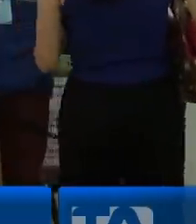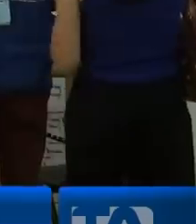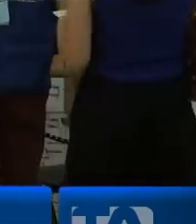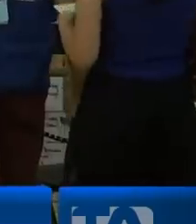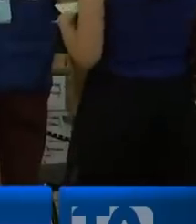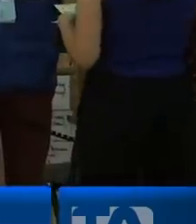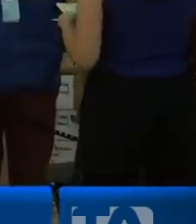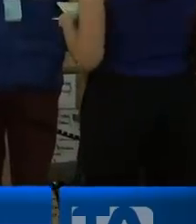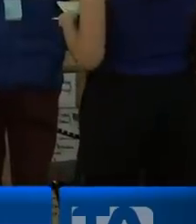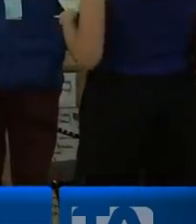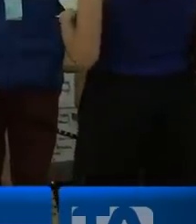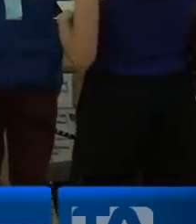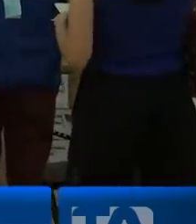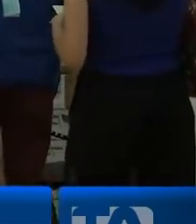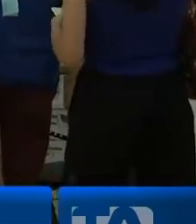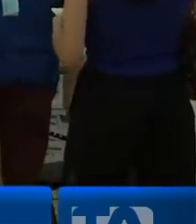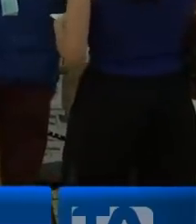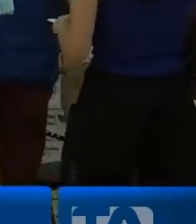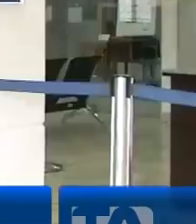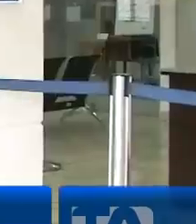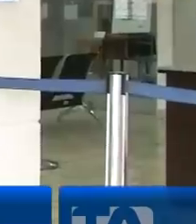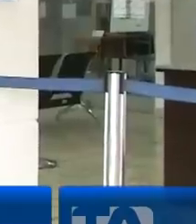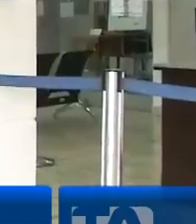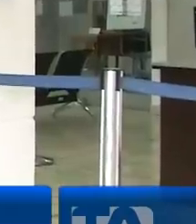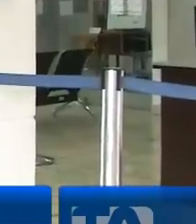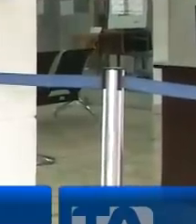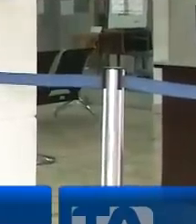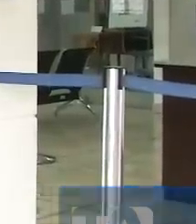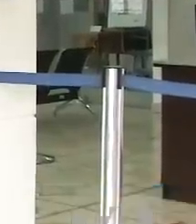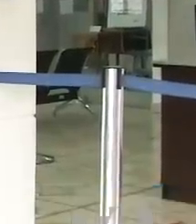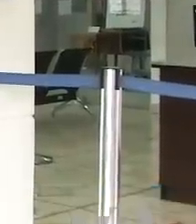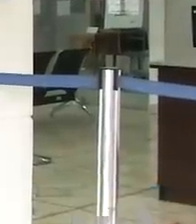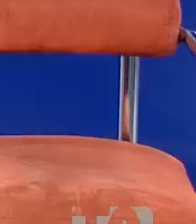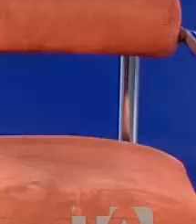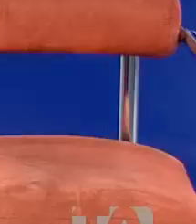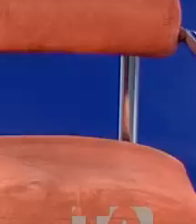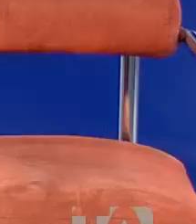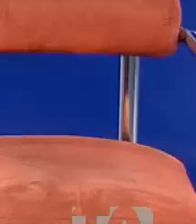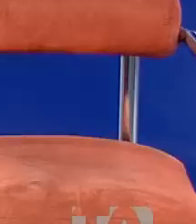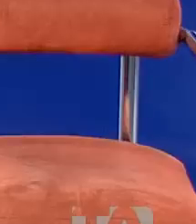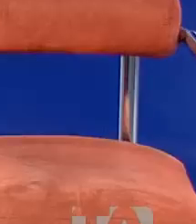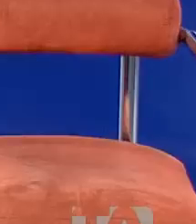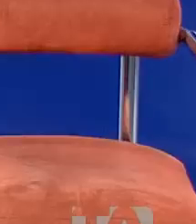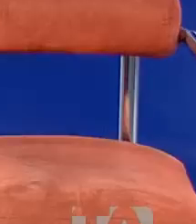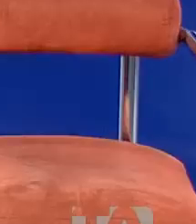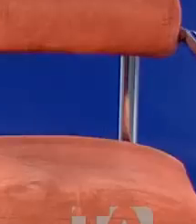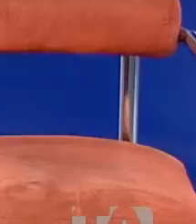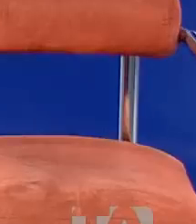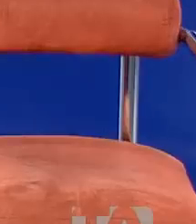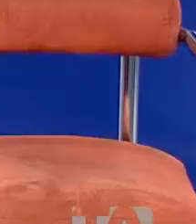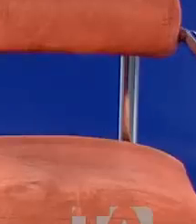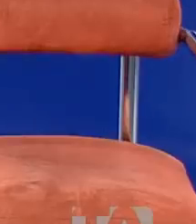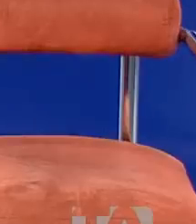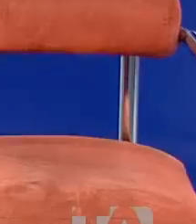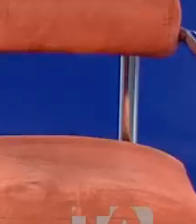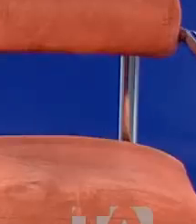para realizar trámites durante 120 días. Helen Quiñones, 24 horas. Médicos dicen estar